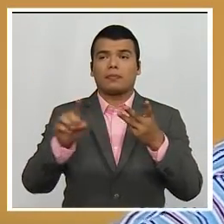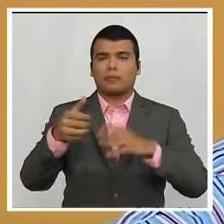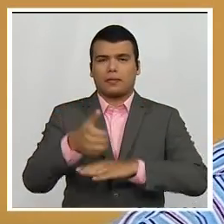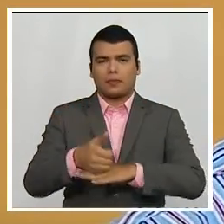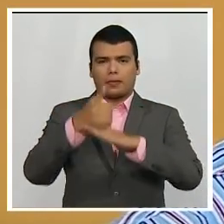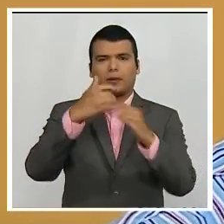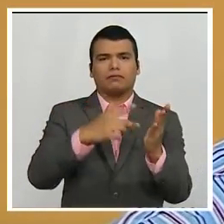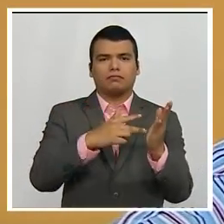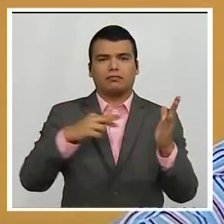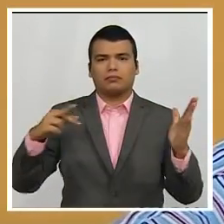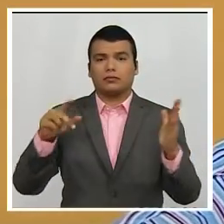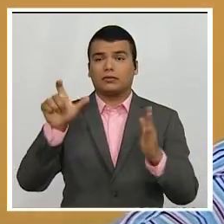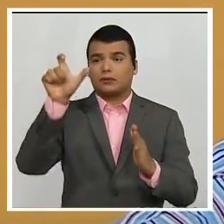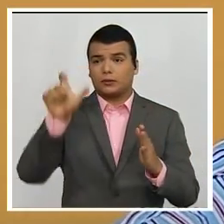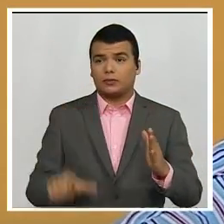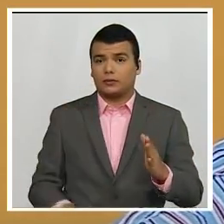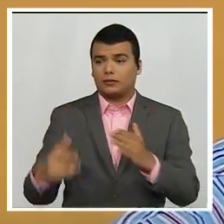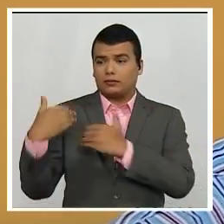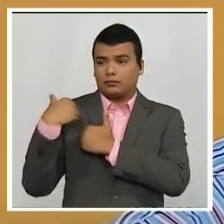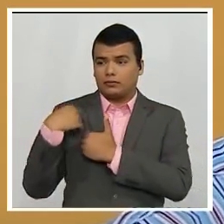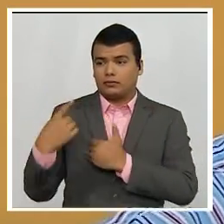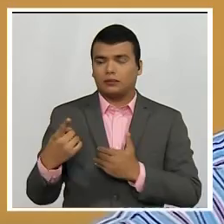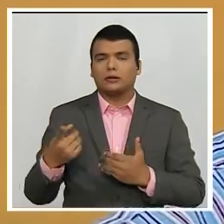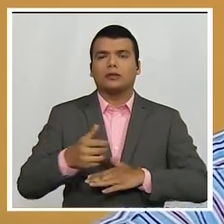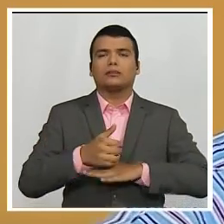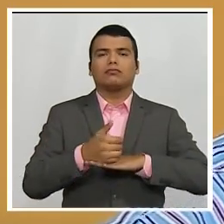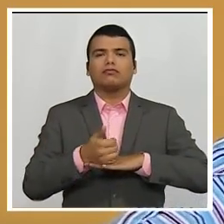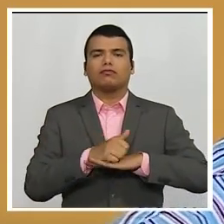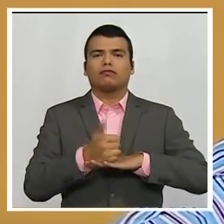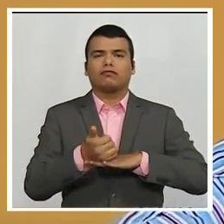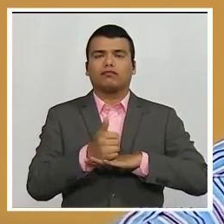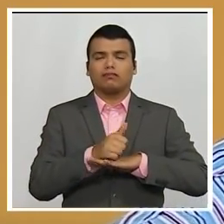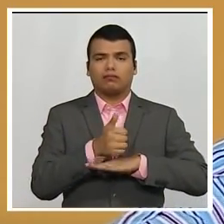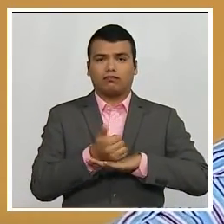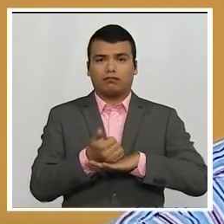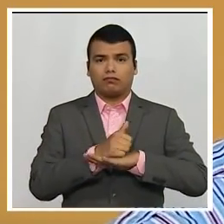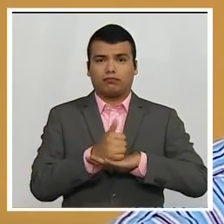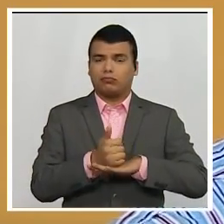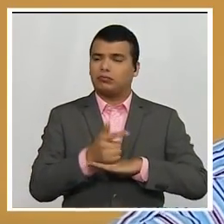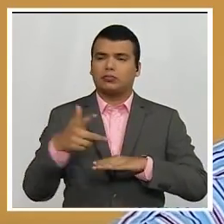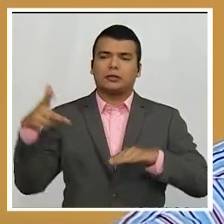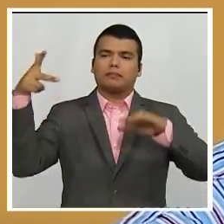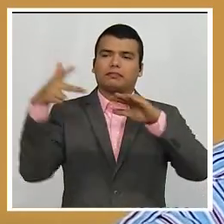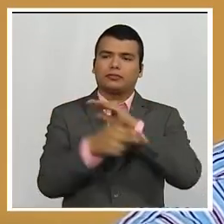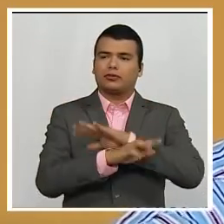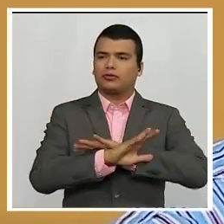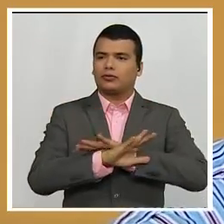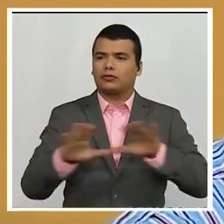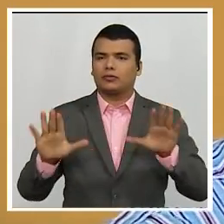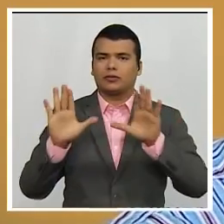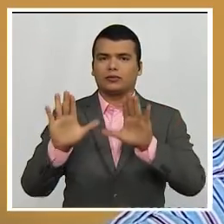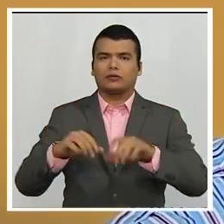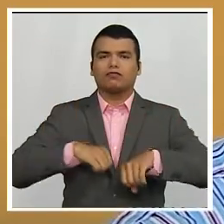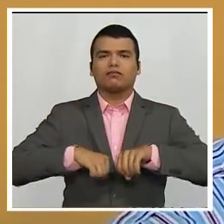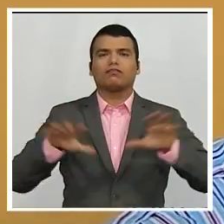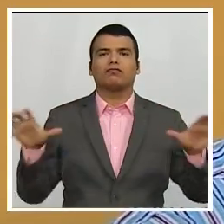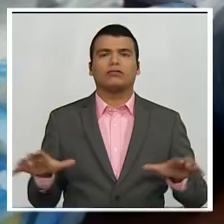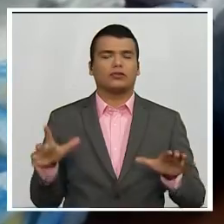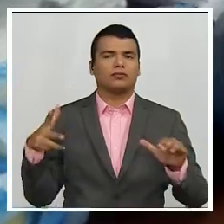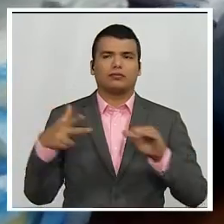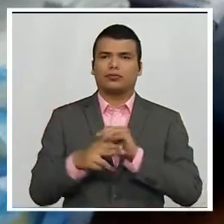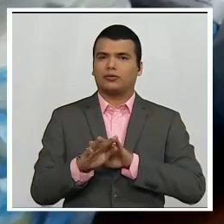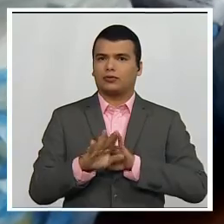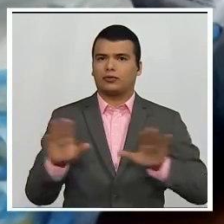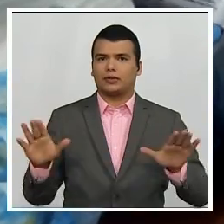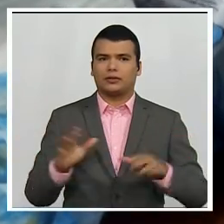técnico que tiene también la responsabilidad técnica de la droguería y retirarle la tarjeta de operación de este director técnico